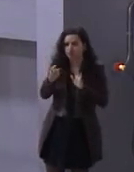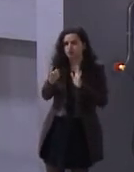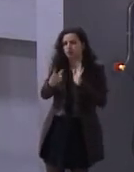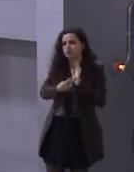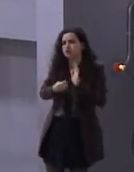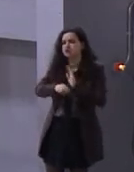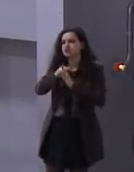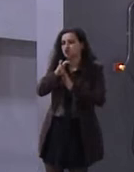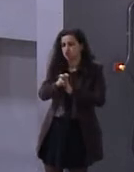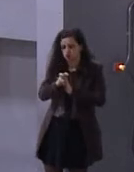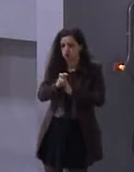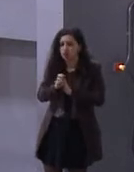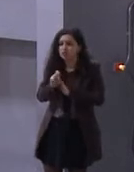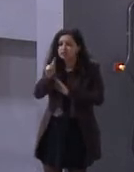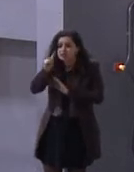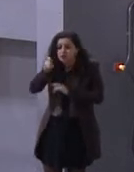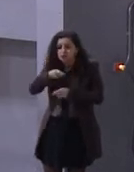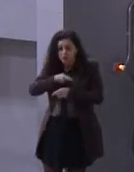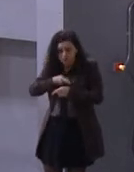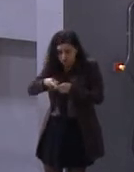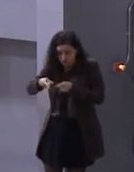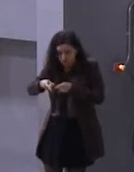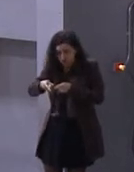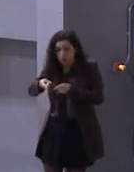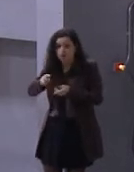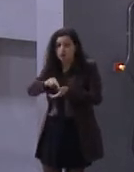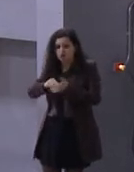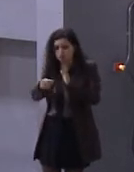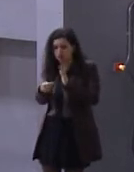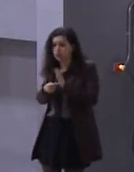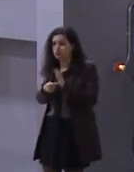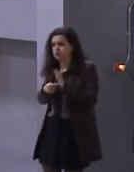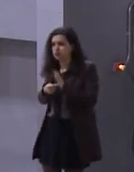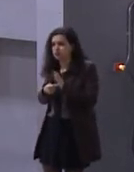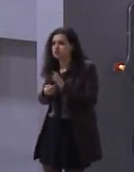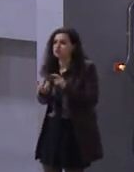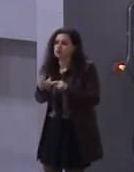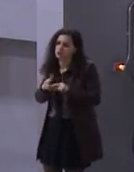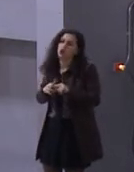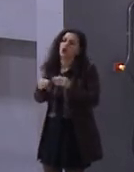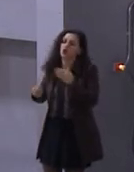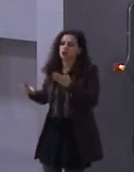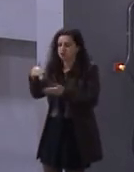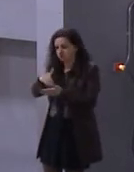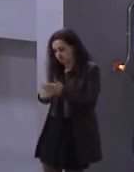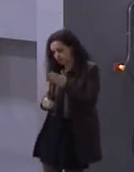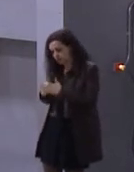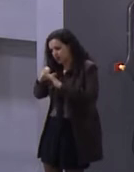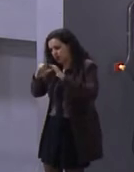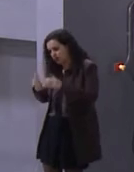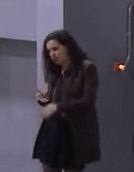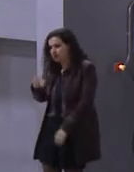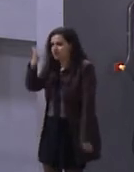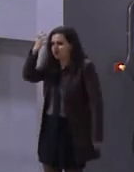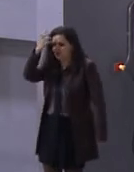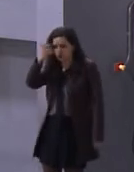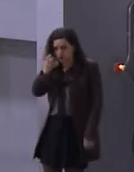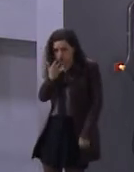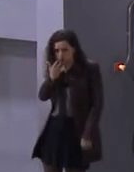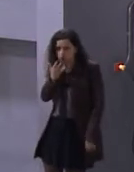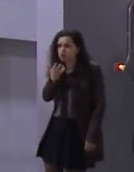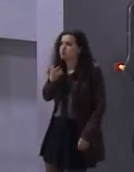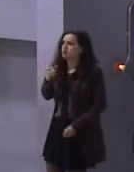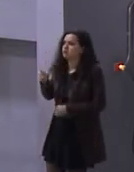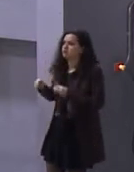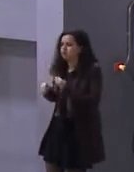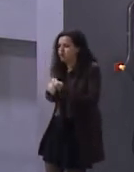con 6 semanas, que implica también pues todas las semanas de retomar clases, de evaluación, también implica eso,